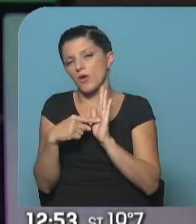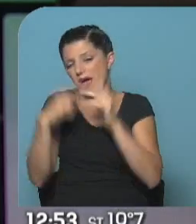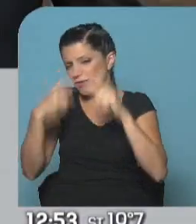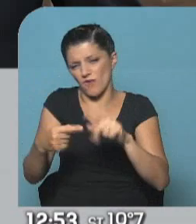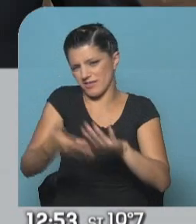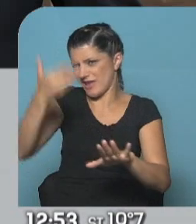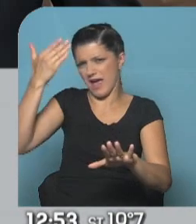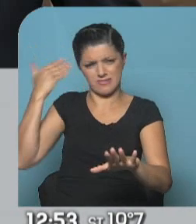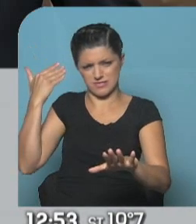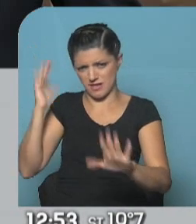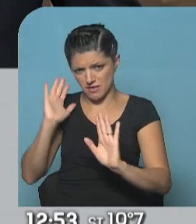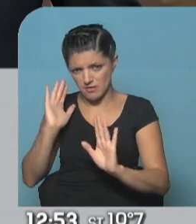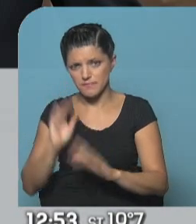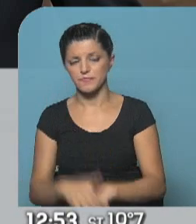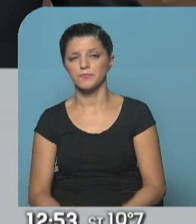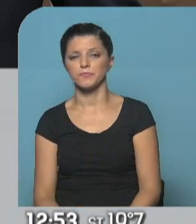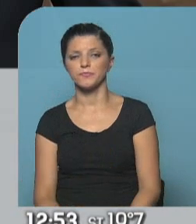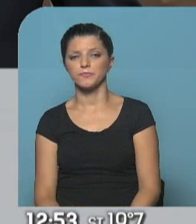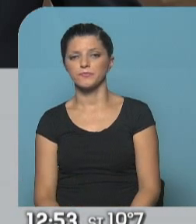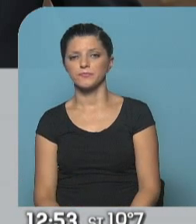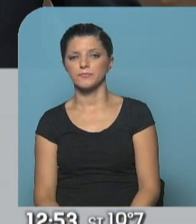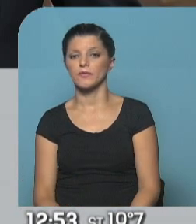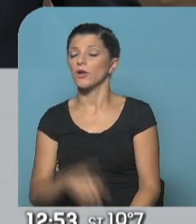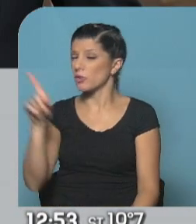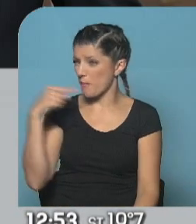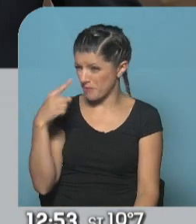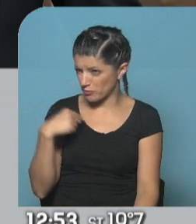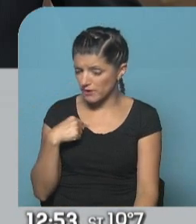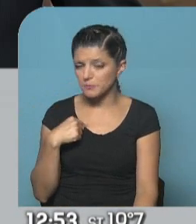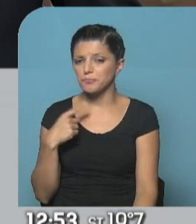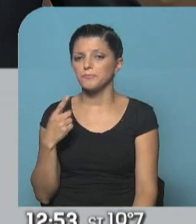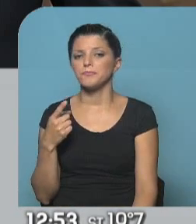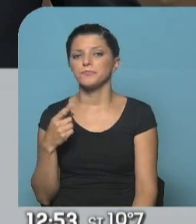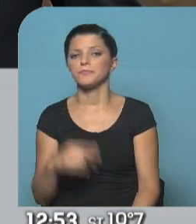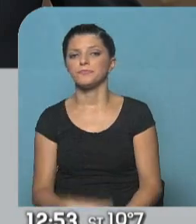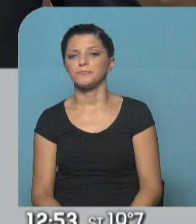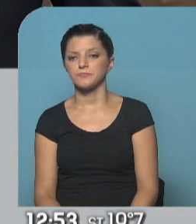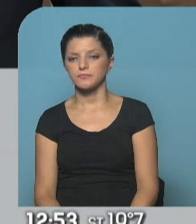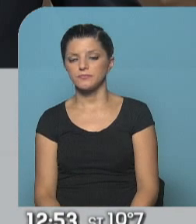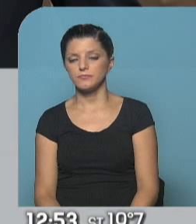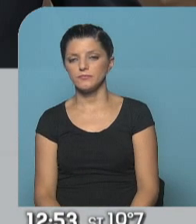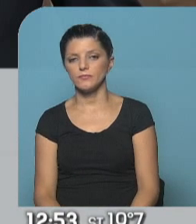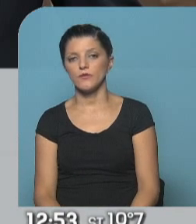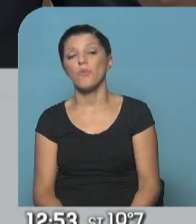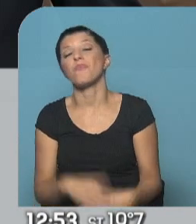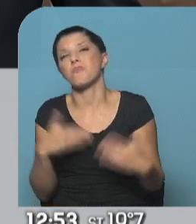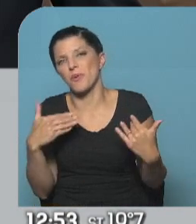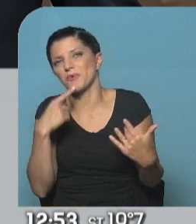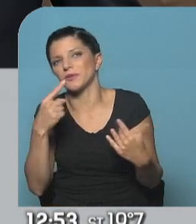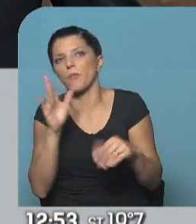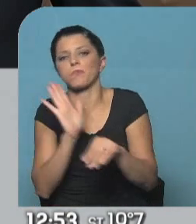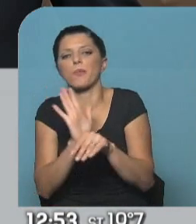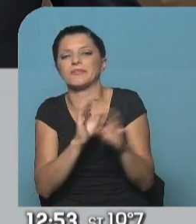otro momento, ¿no? Con respecto a tu pregunta, yo mencionaría, bueno, hay lo que se podría decir una suerte de crisis